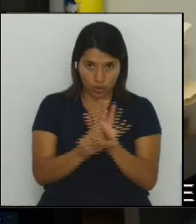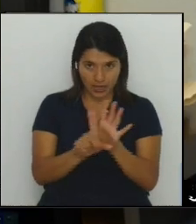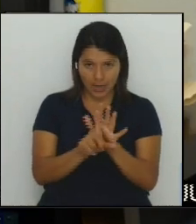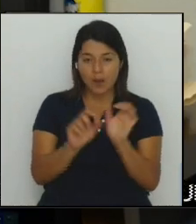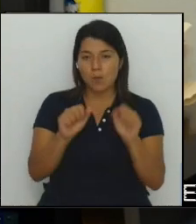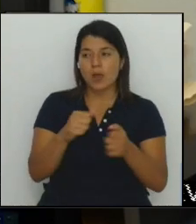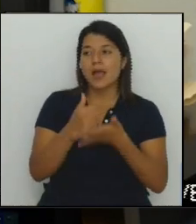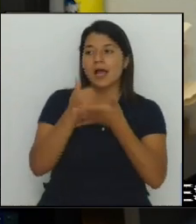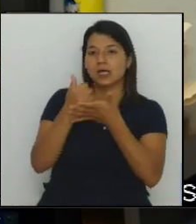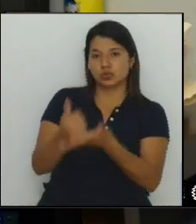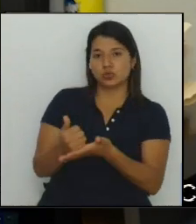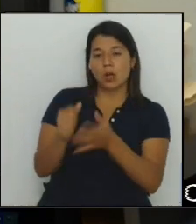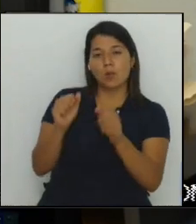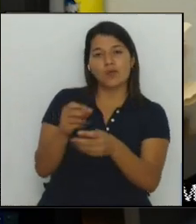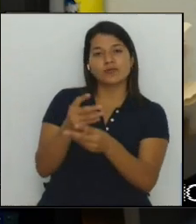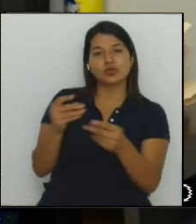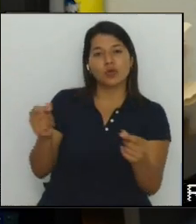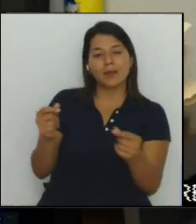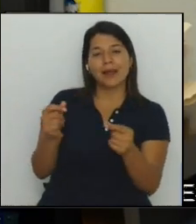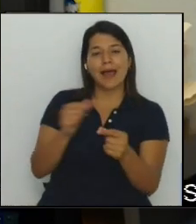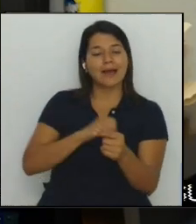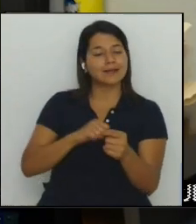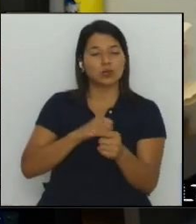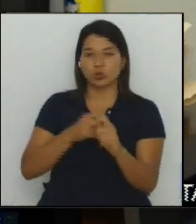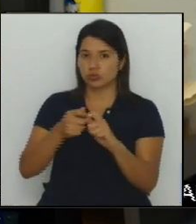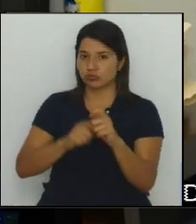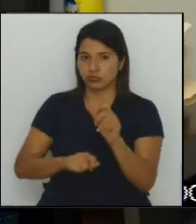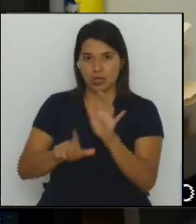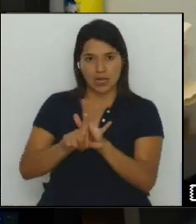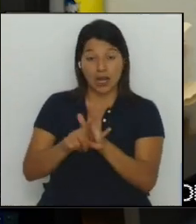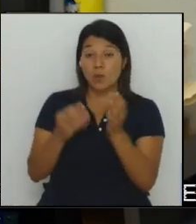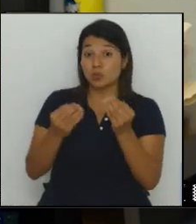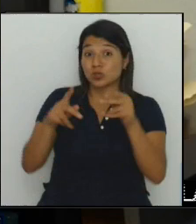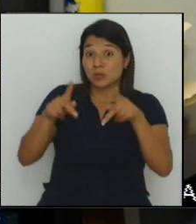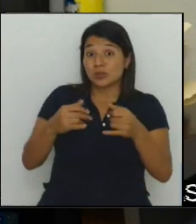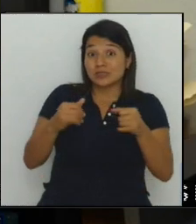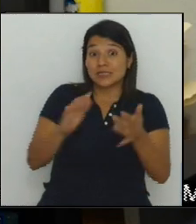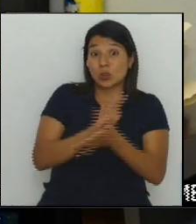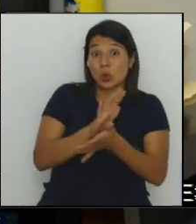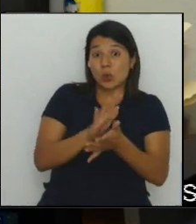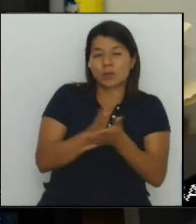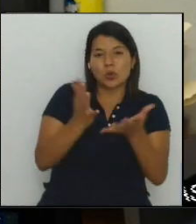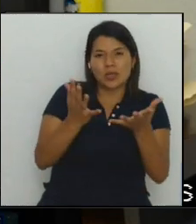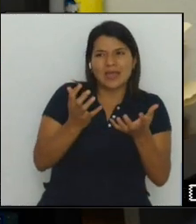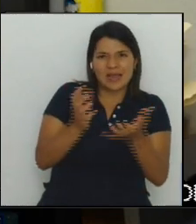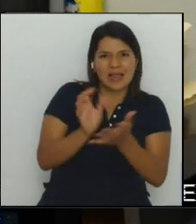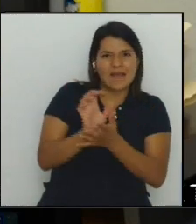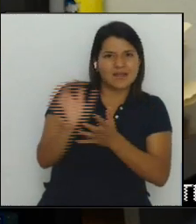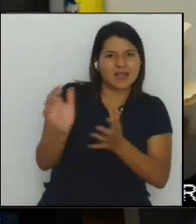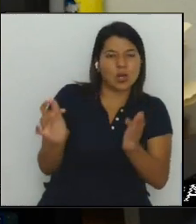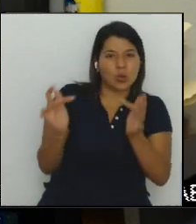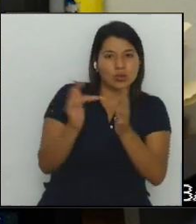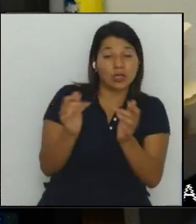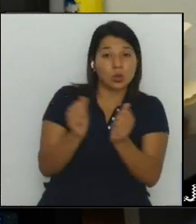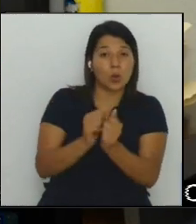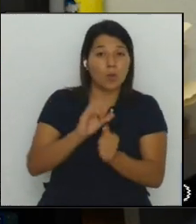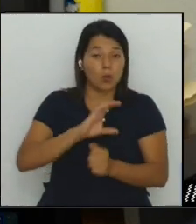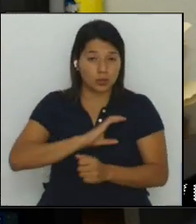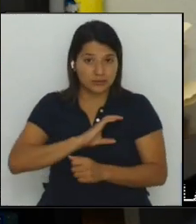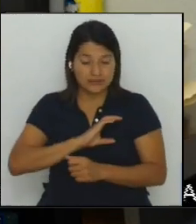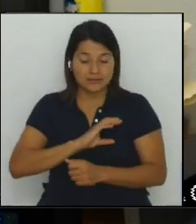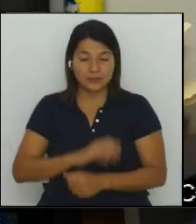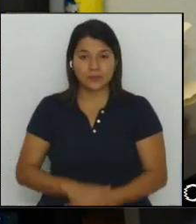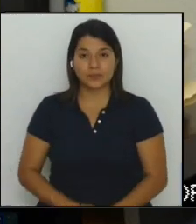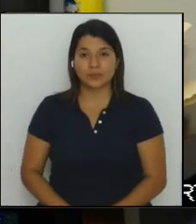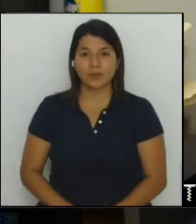delitos. Obviamente, muchas personas indocumentadas quieren evitar interactuar con los funcionarios, estar en la policía, etc., porque tienen miedo